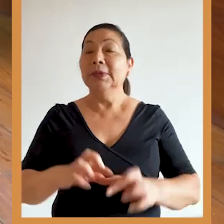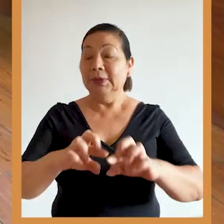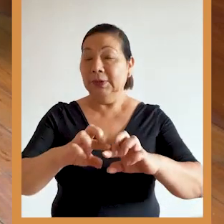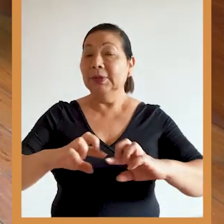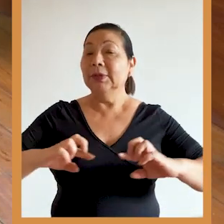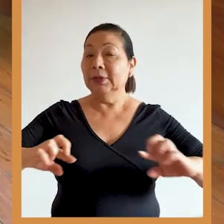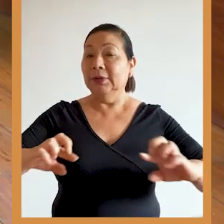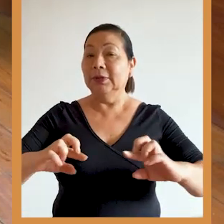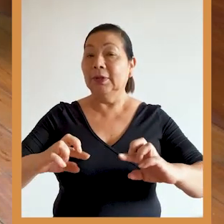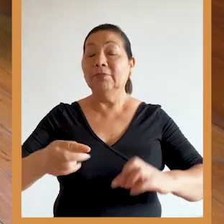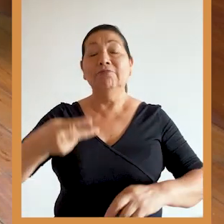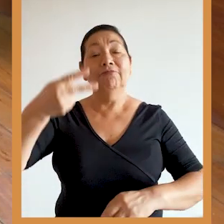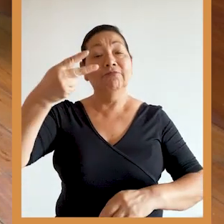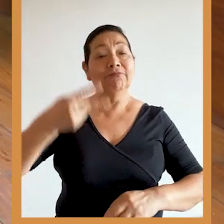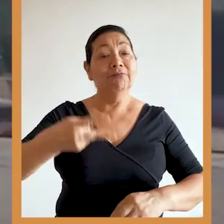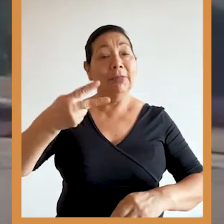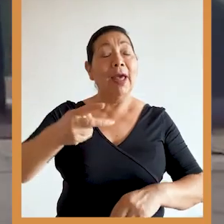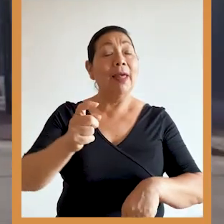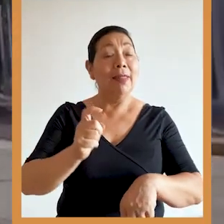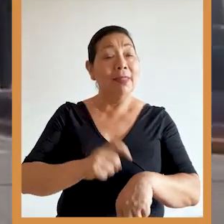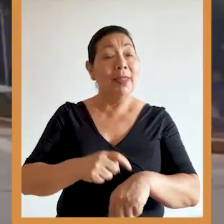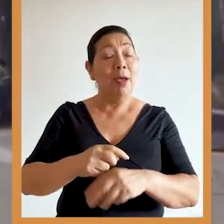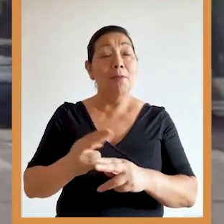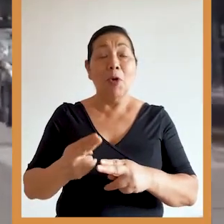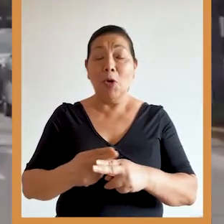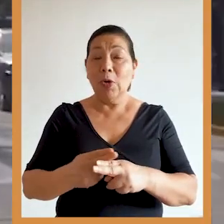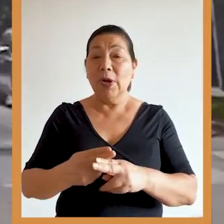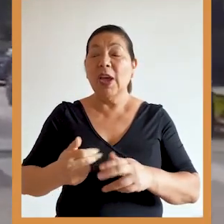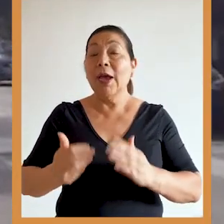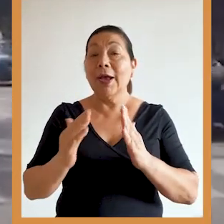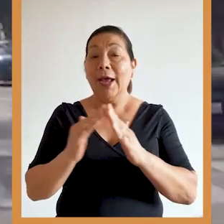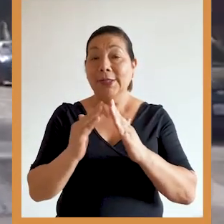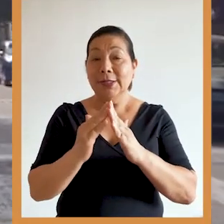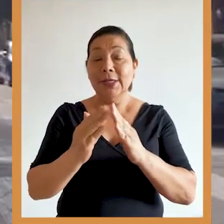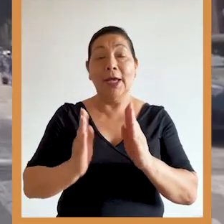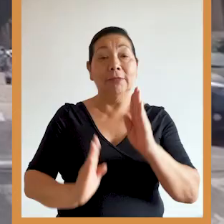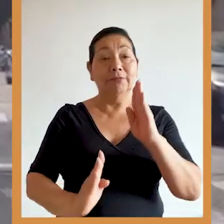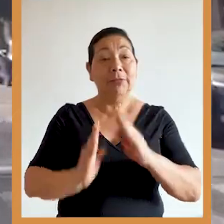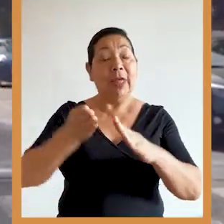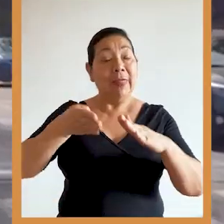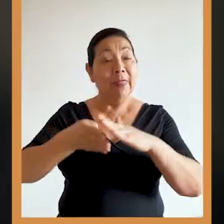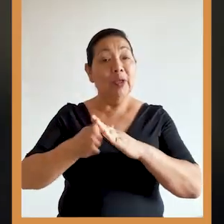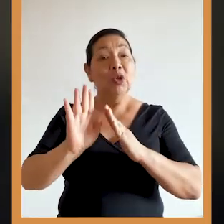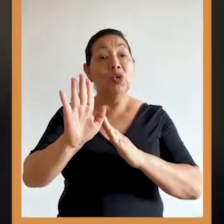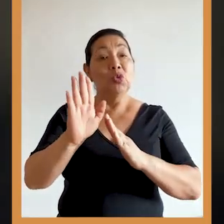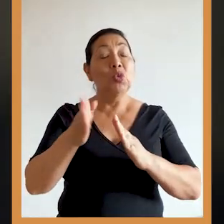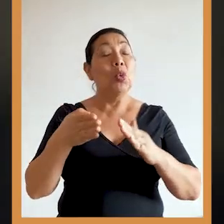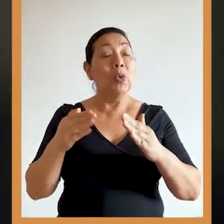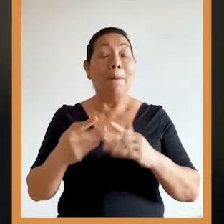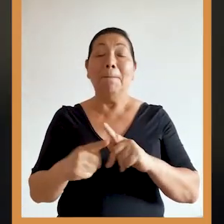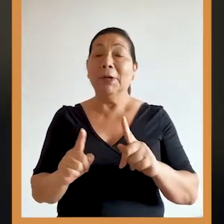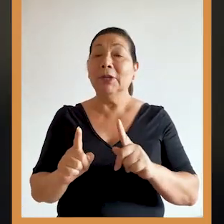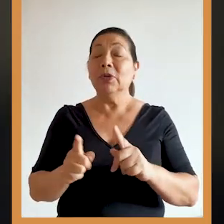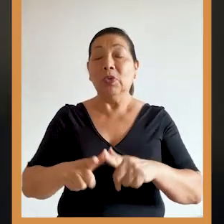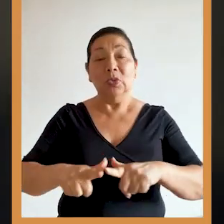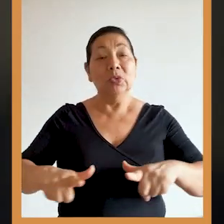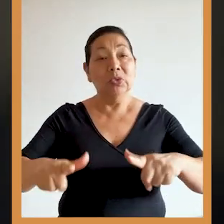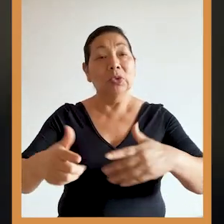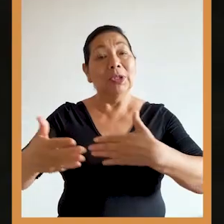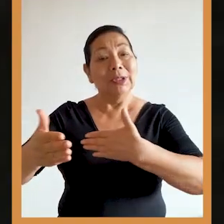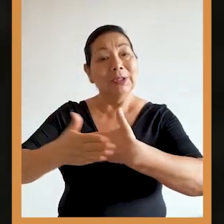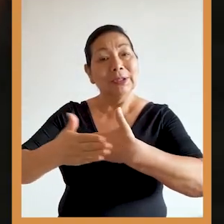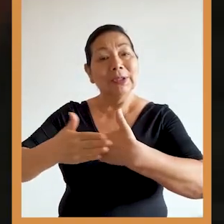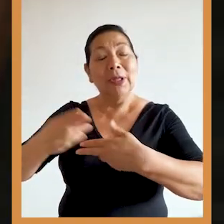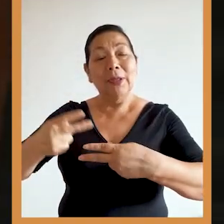El Pleno del Tribunal Constitucional prohibió temporalmente a un residente de edificio fumar dentro de su departamento o en las